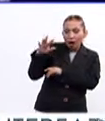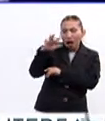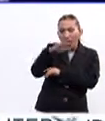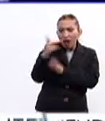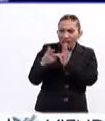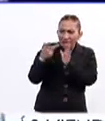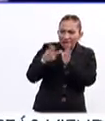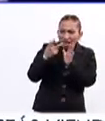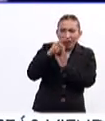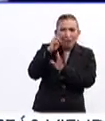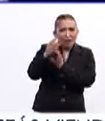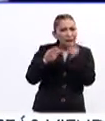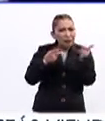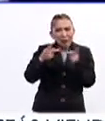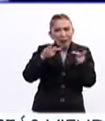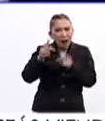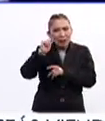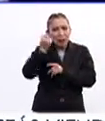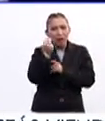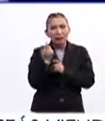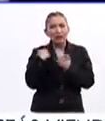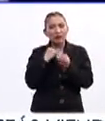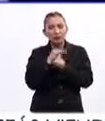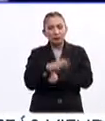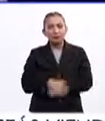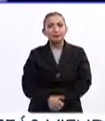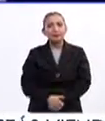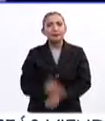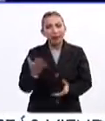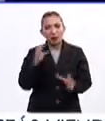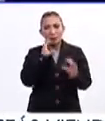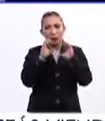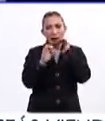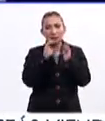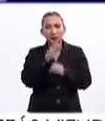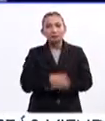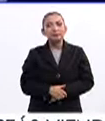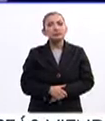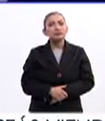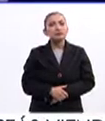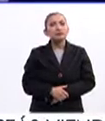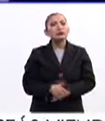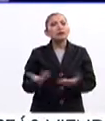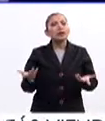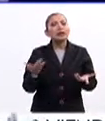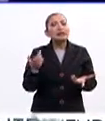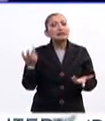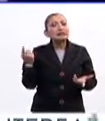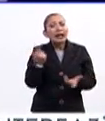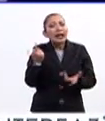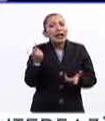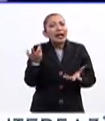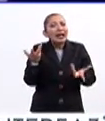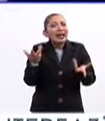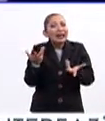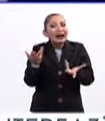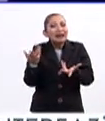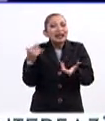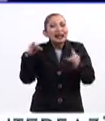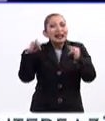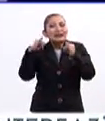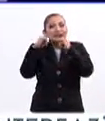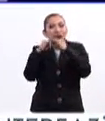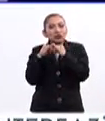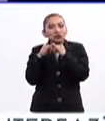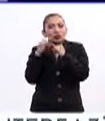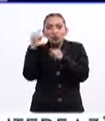este desarrollo de tecnologías de la información y de la comunicación. ¿Qué es lo que está haciendo específicamente el